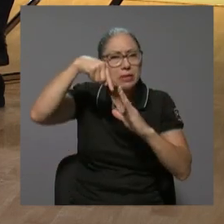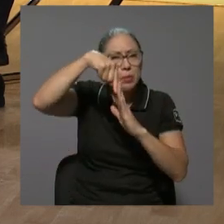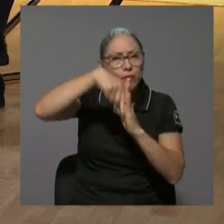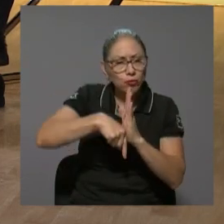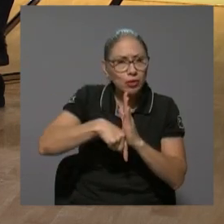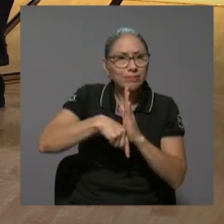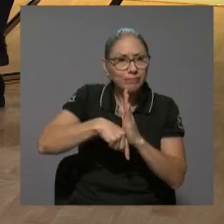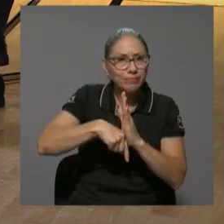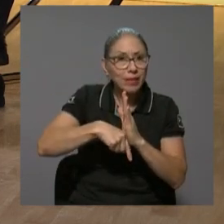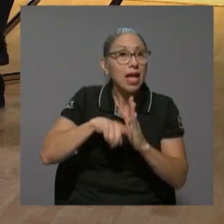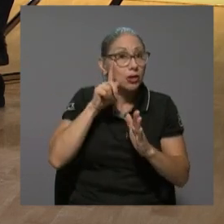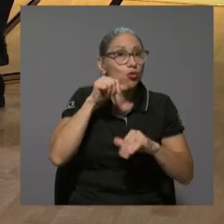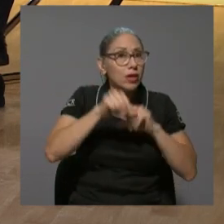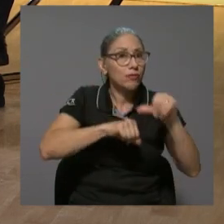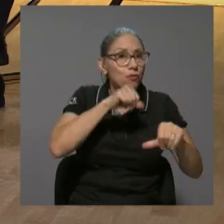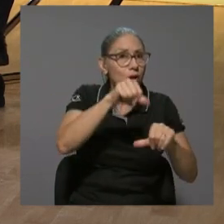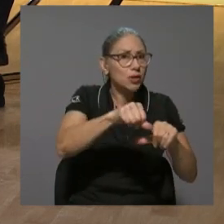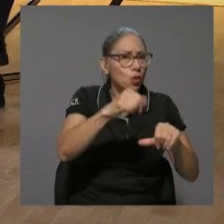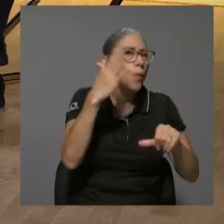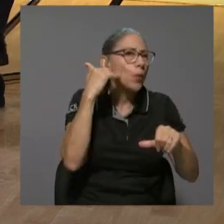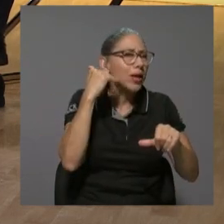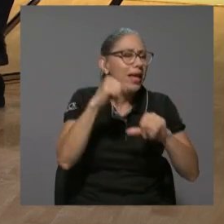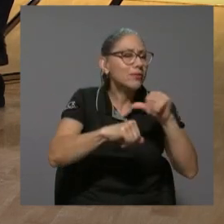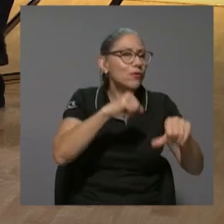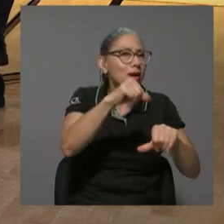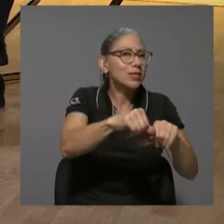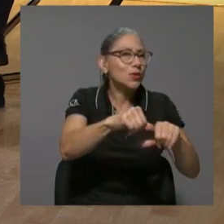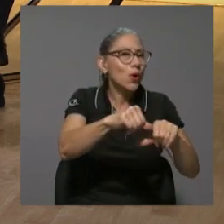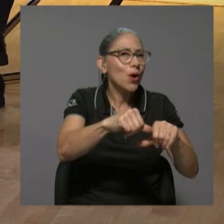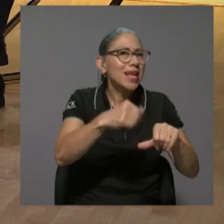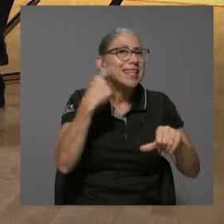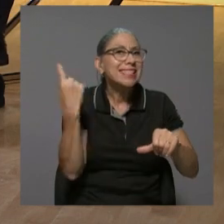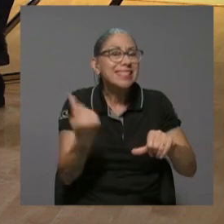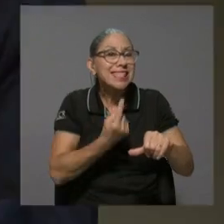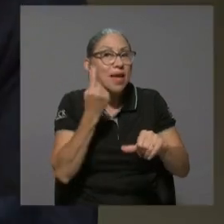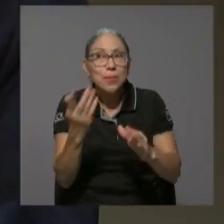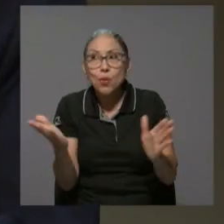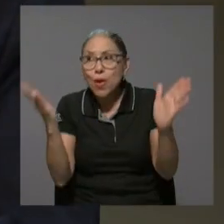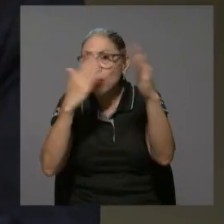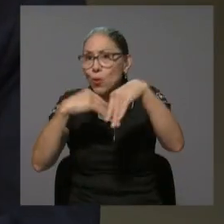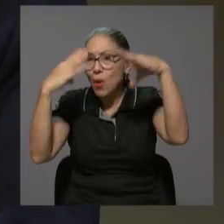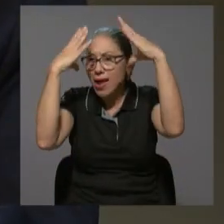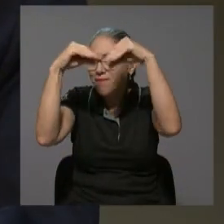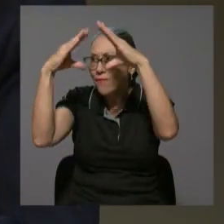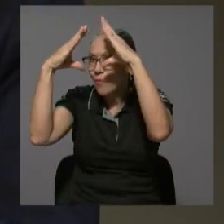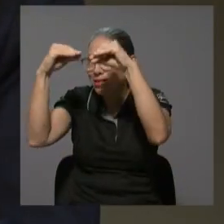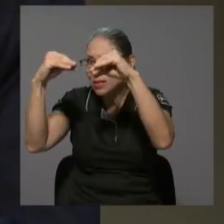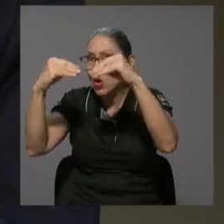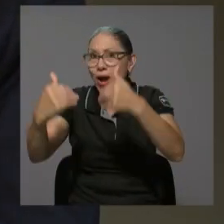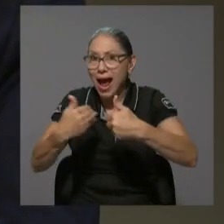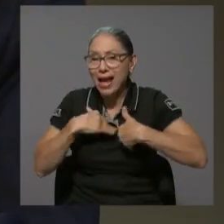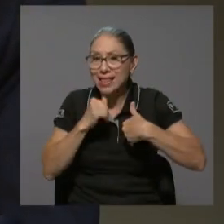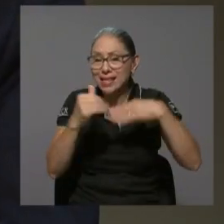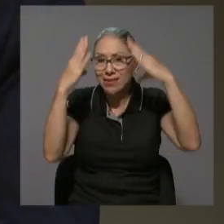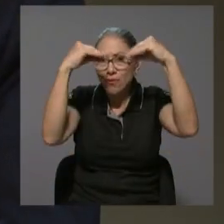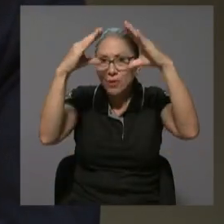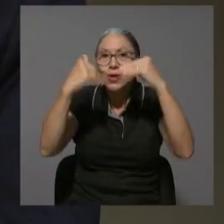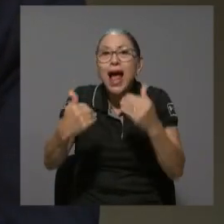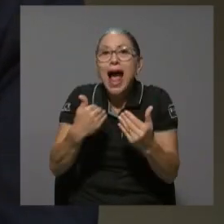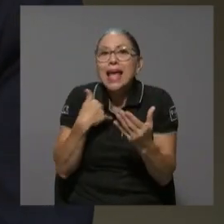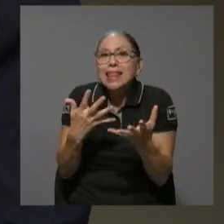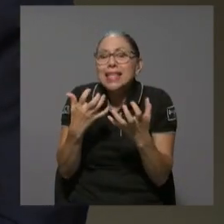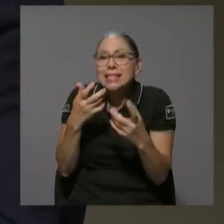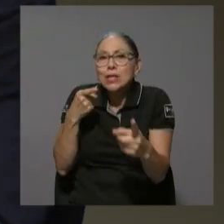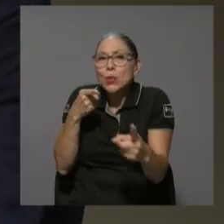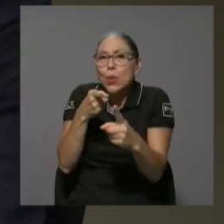de la desinformación siempre hay intencionalidades. O sea, hay personas, hay organizaciones, hay grupos